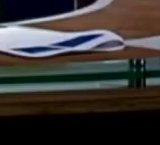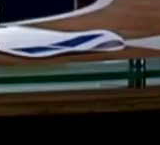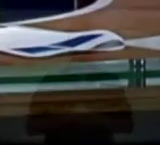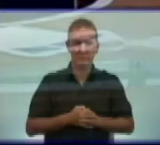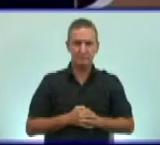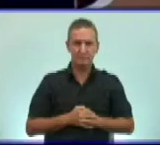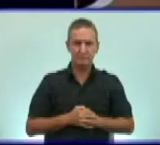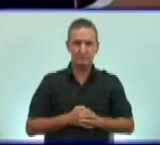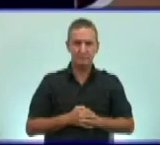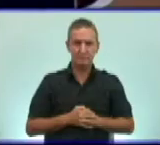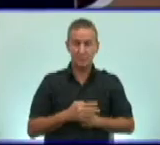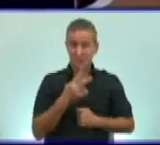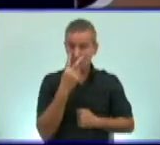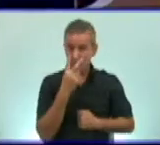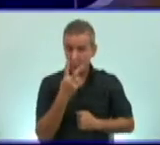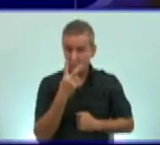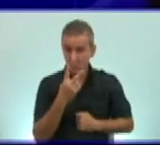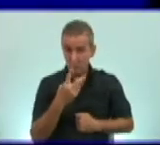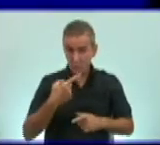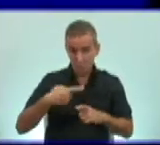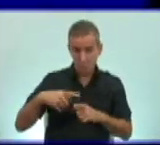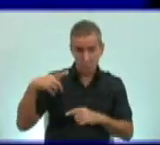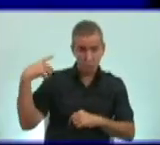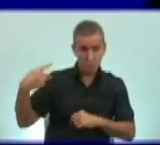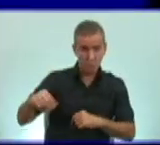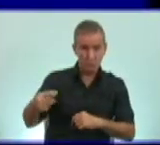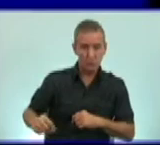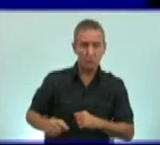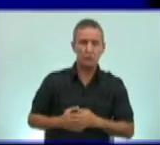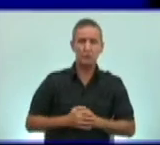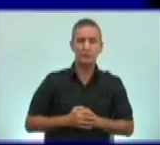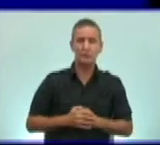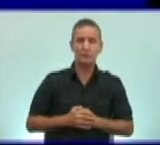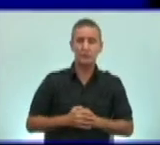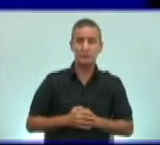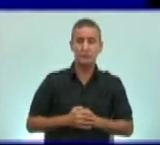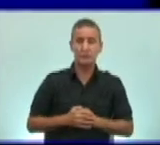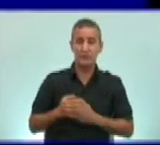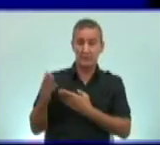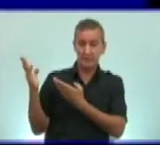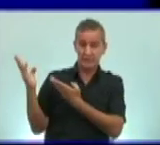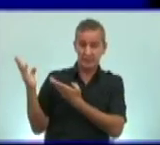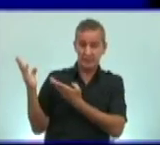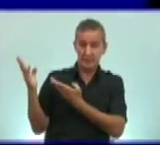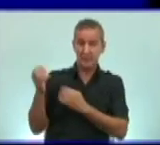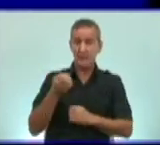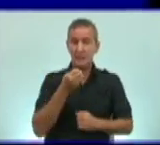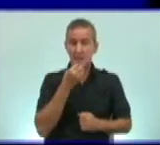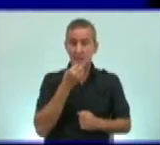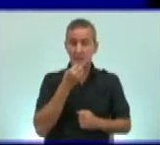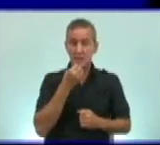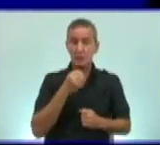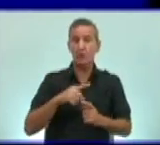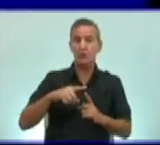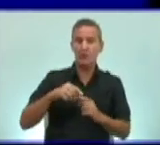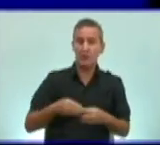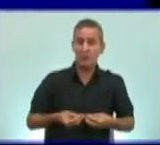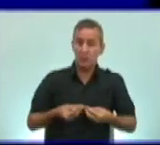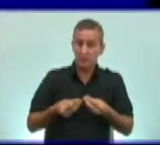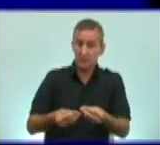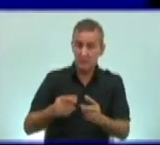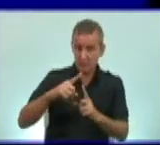Bien, vamos a ver entonces otro ejercicio que nosotros traemos aquí, que también podemos dejarlo de